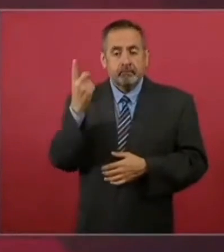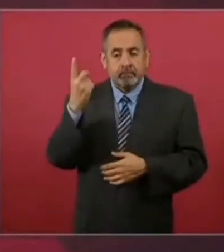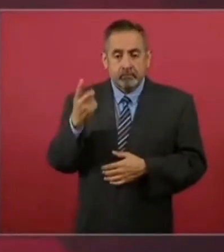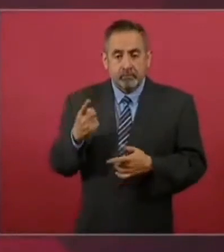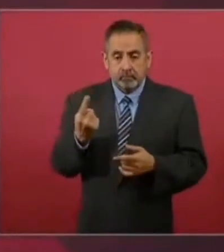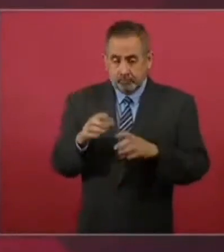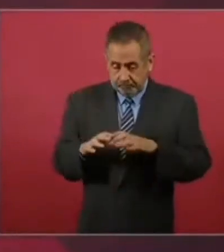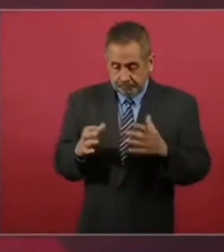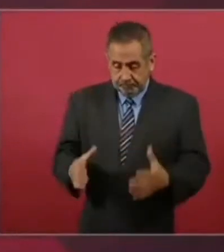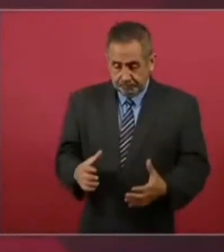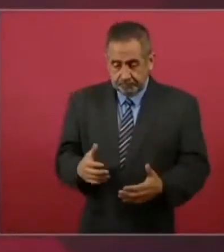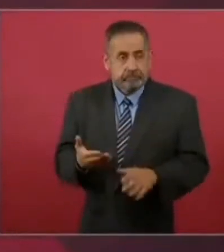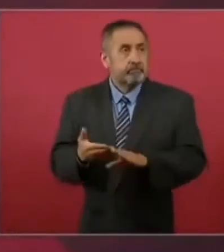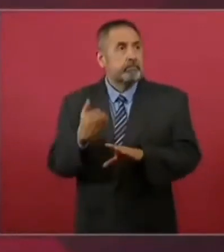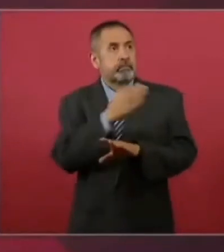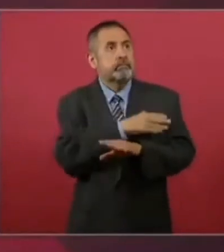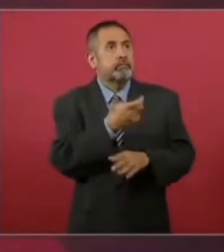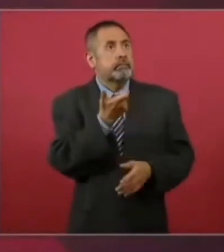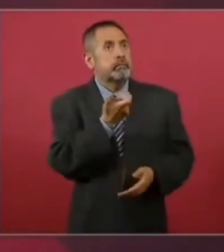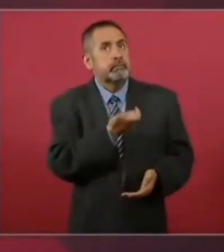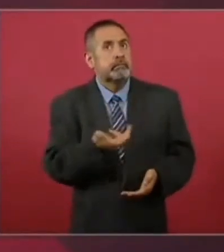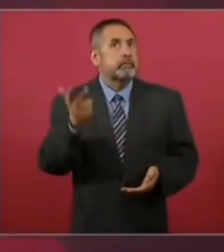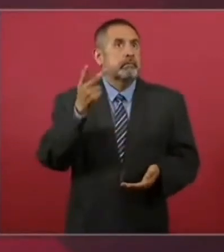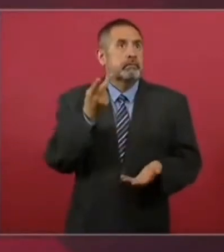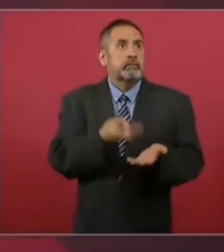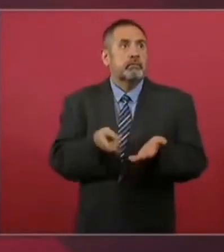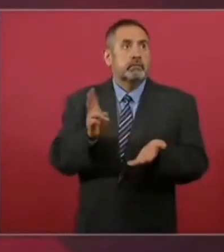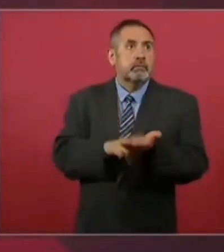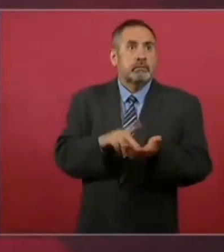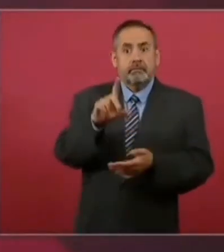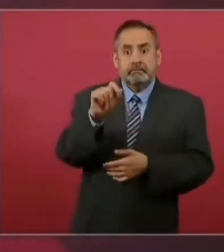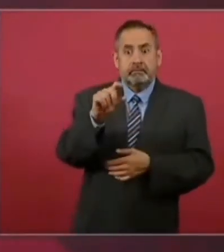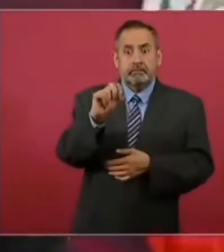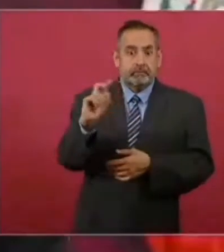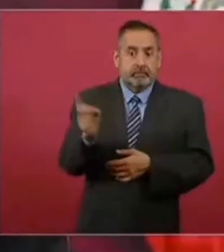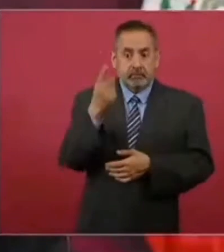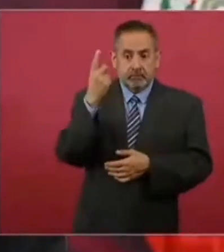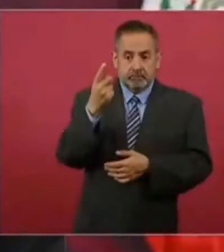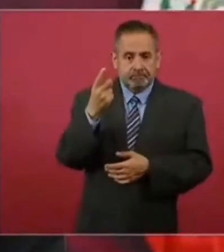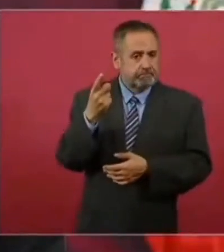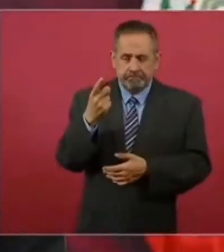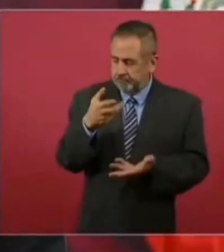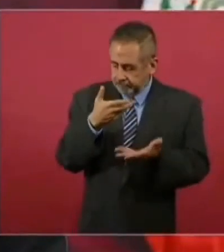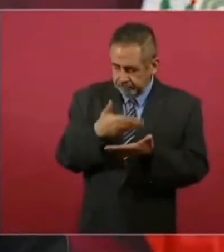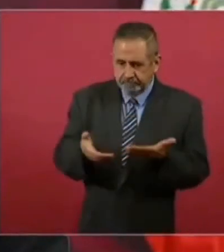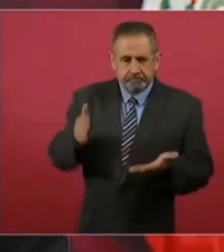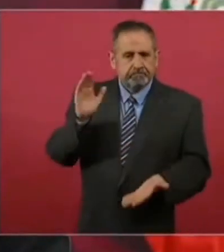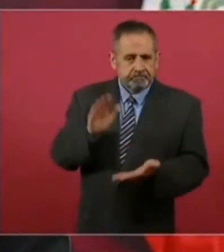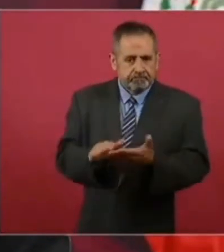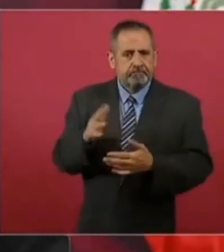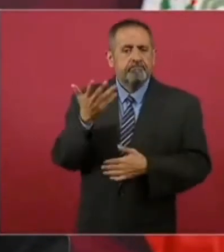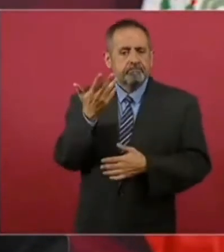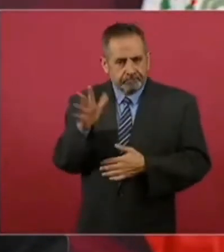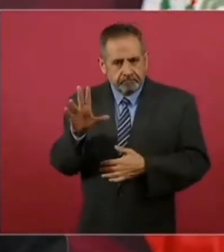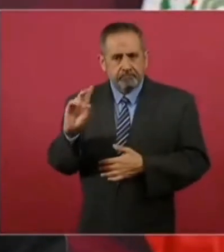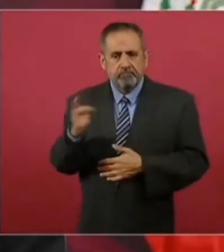Y estaba al doble, a 20. dólares por barril.